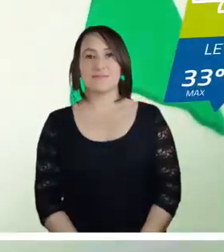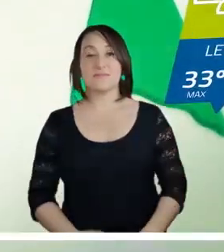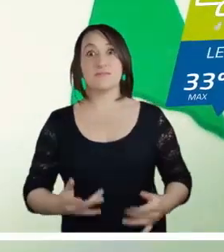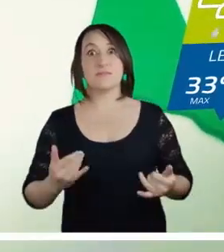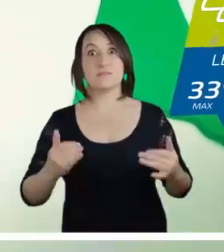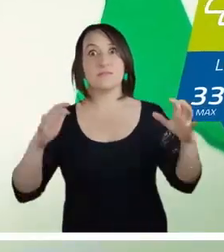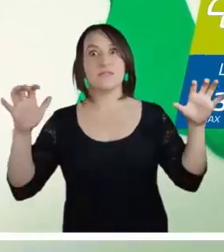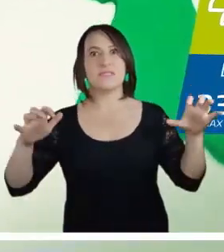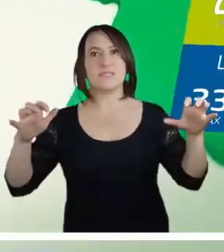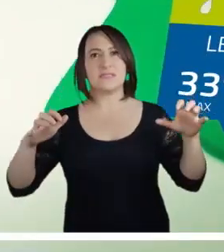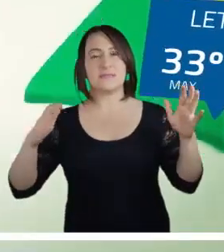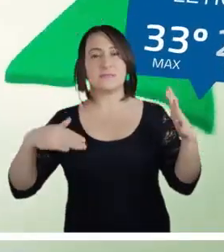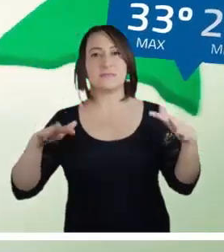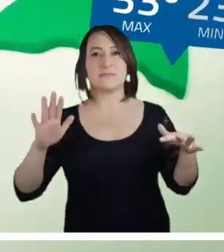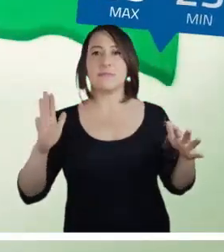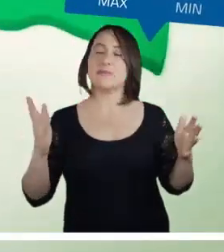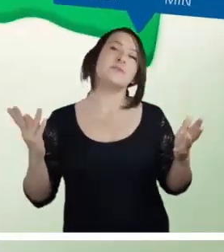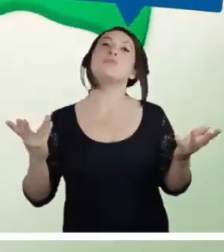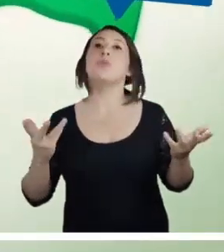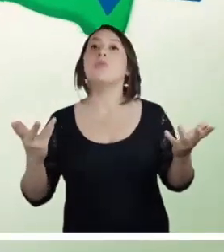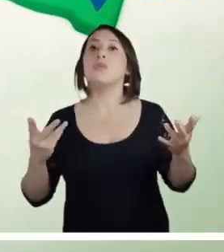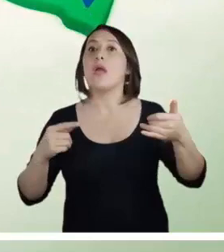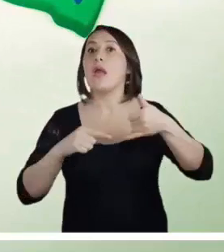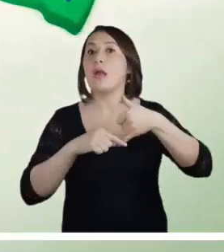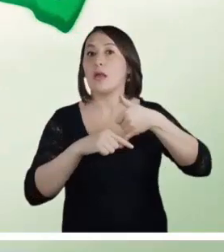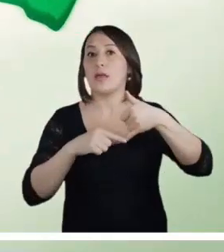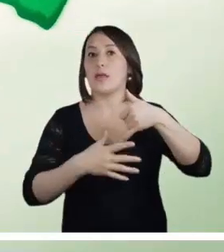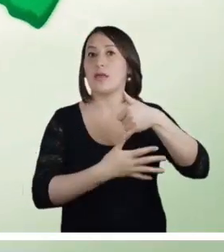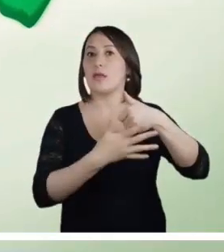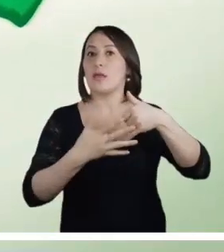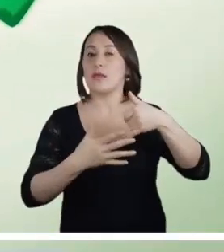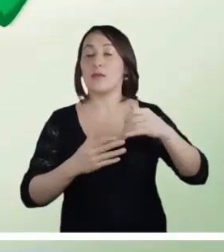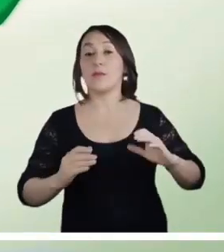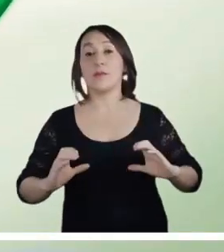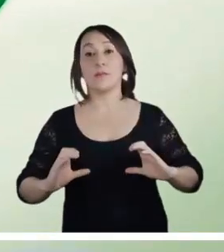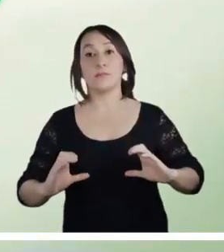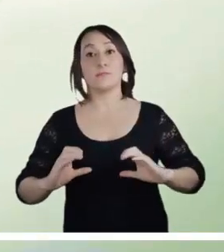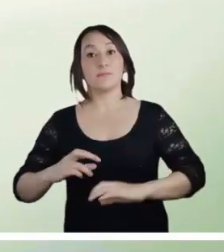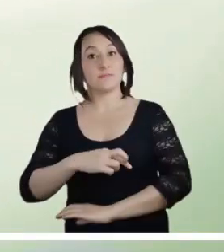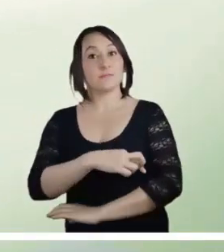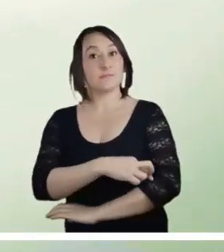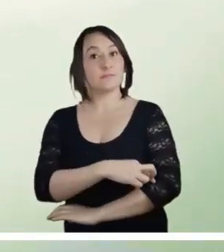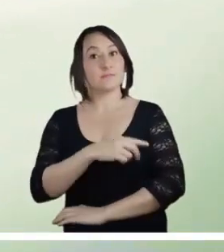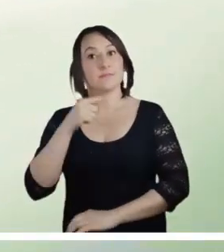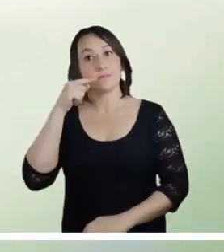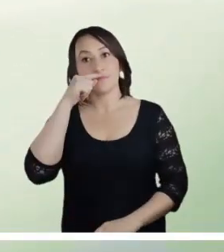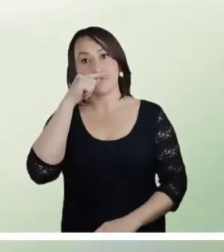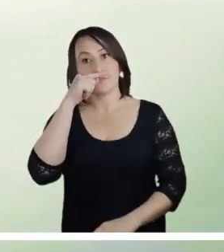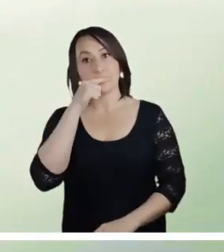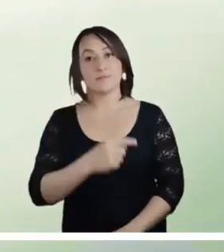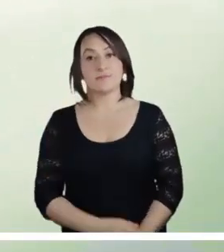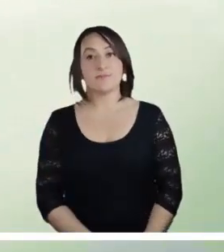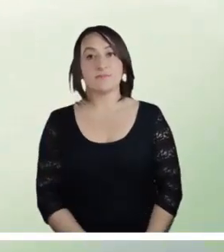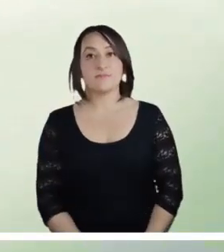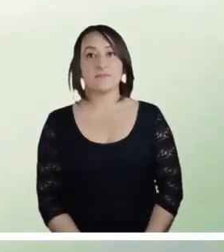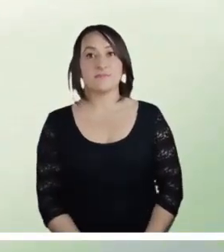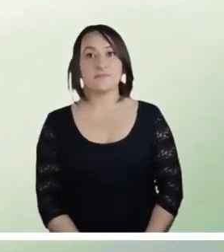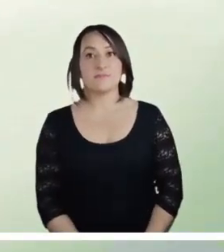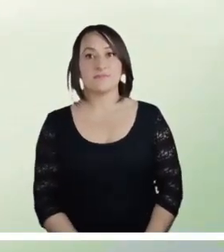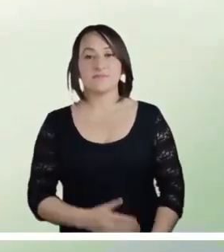En esta ocasión, las lluvias más significativas de la Amazonía se calculan en Caquetá, Putumayo y